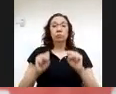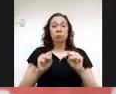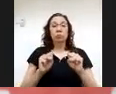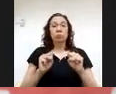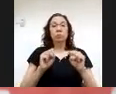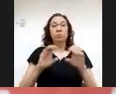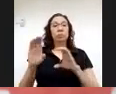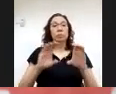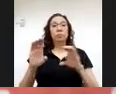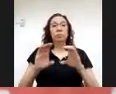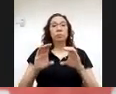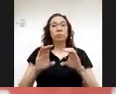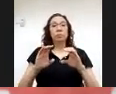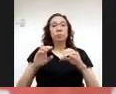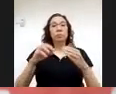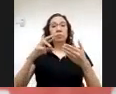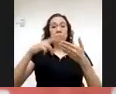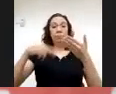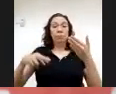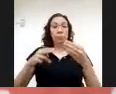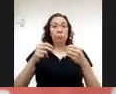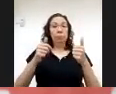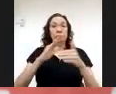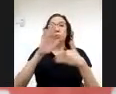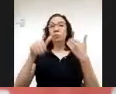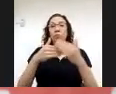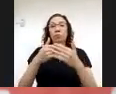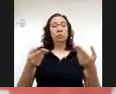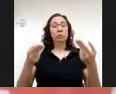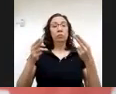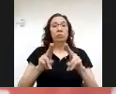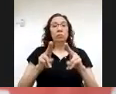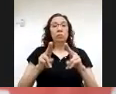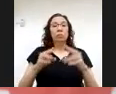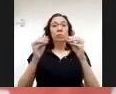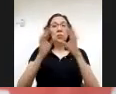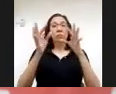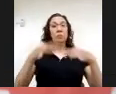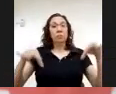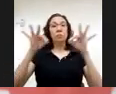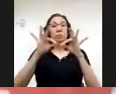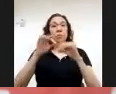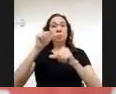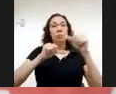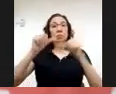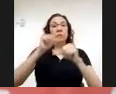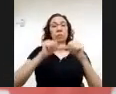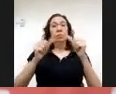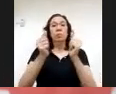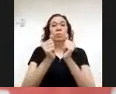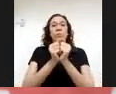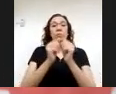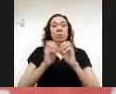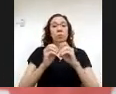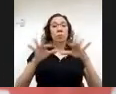una revisión rápida de las situaciones más importantes relacionadas con la pandemia,